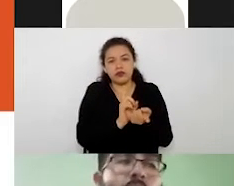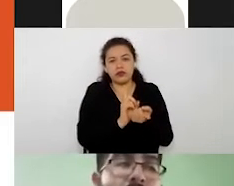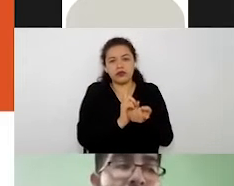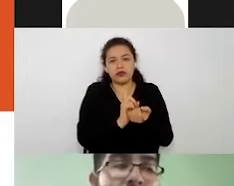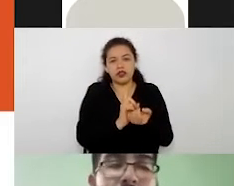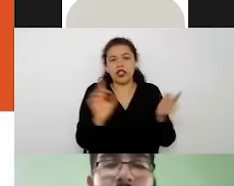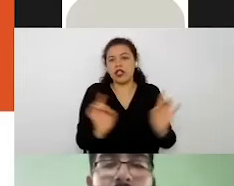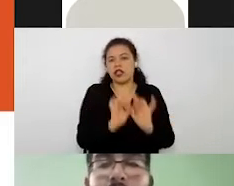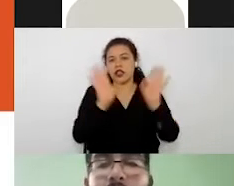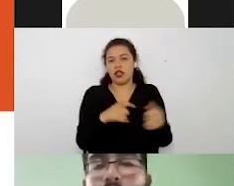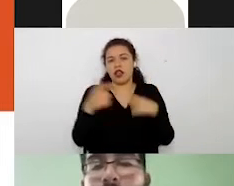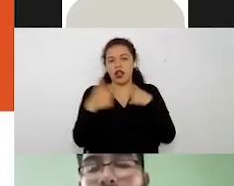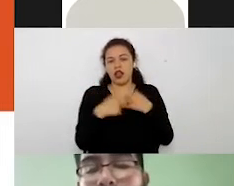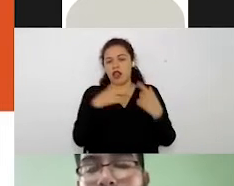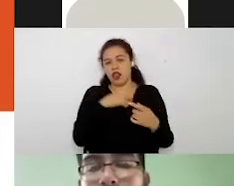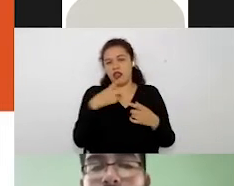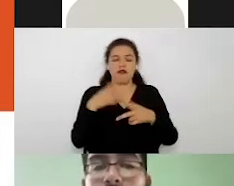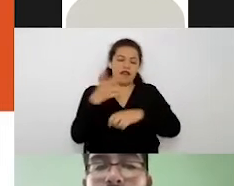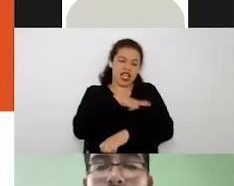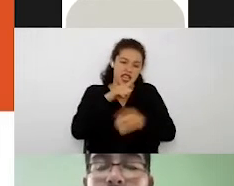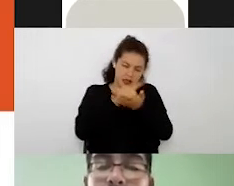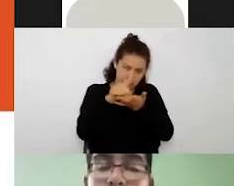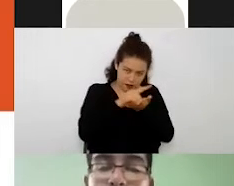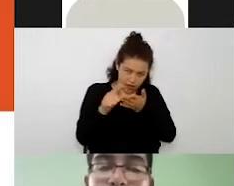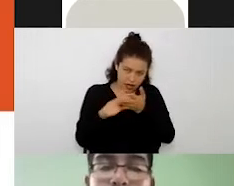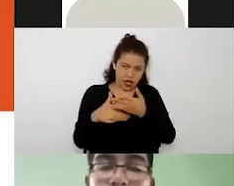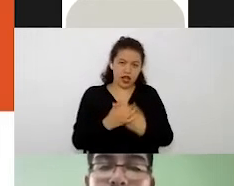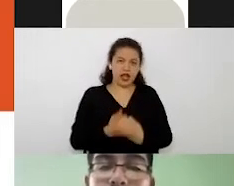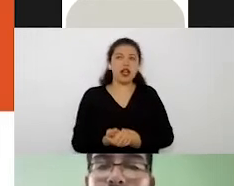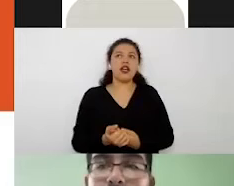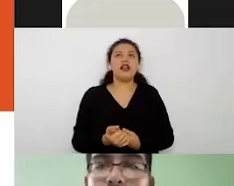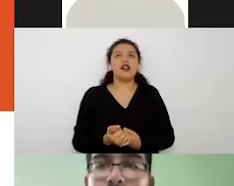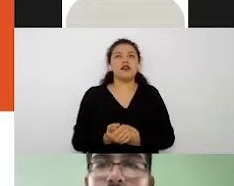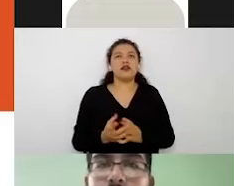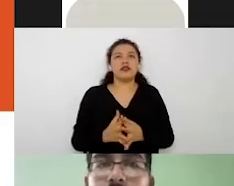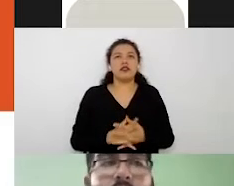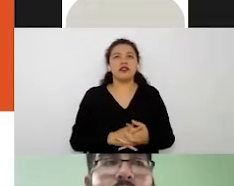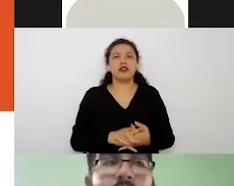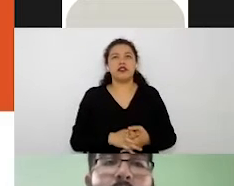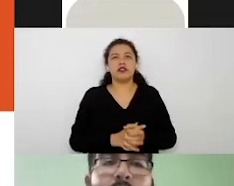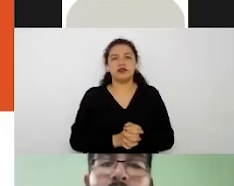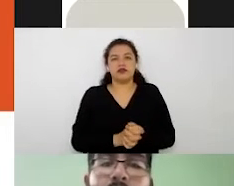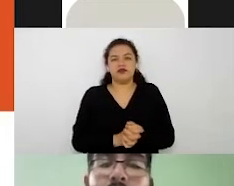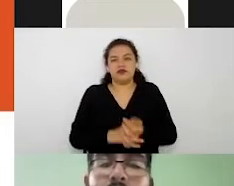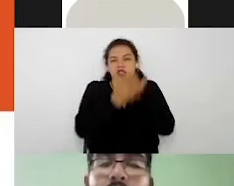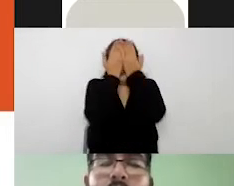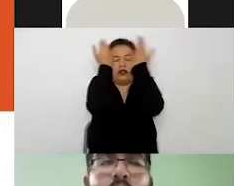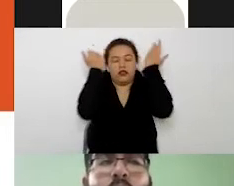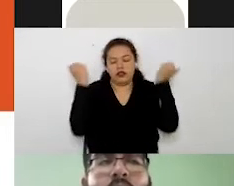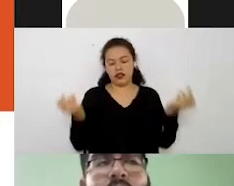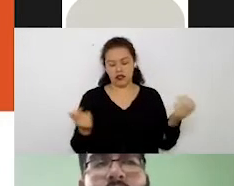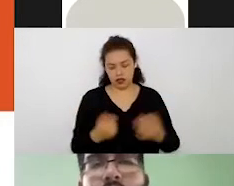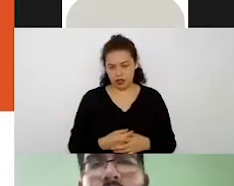dado caso de que tenga que limpiarse una herida, que tenga que, no sé, llamar a